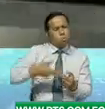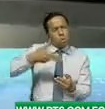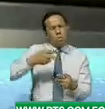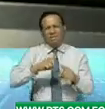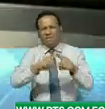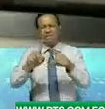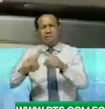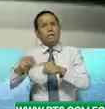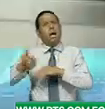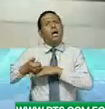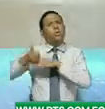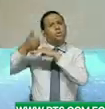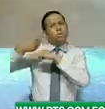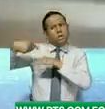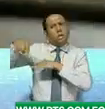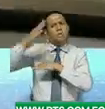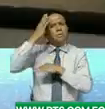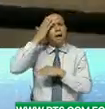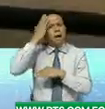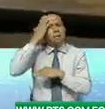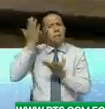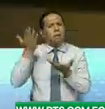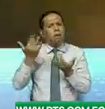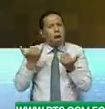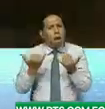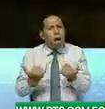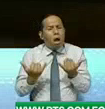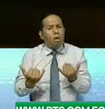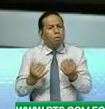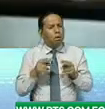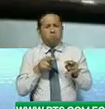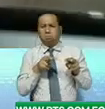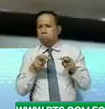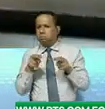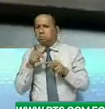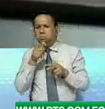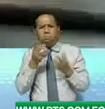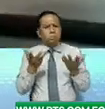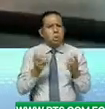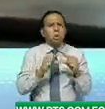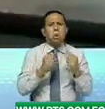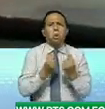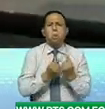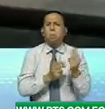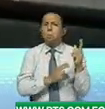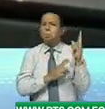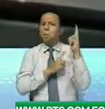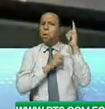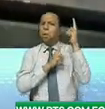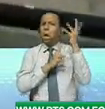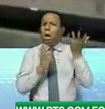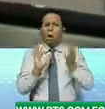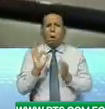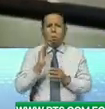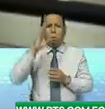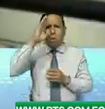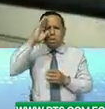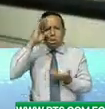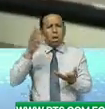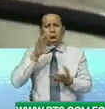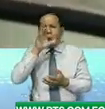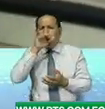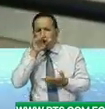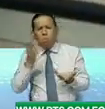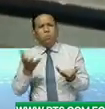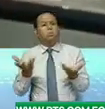propias autoridades. No hay presencia de los militares. ¿Qué ha pasado? ¿Cuándo saldrán a las calles? Aún